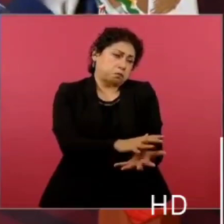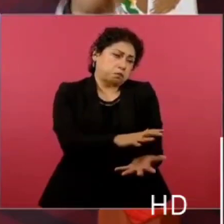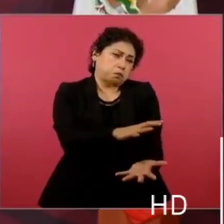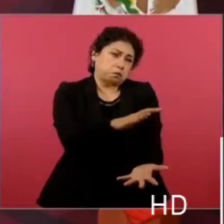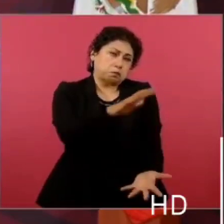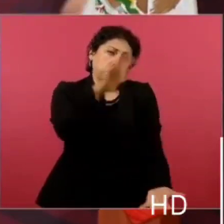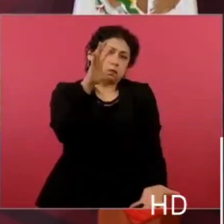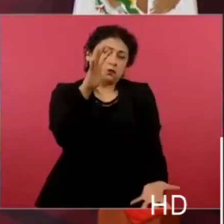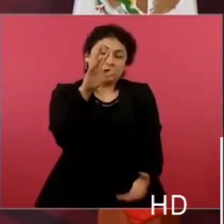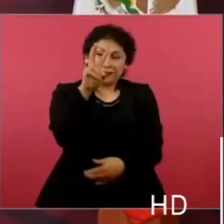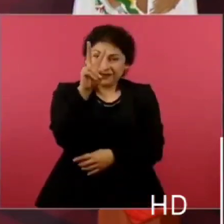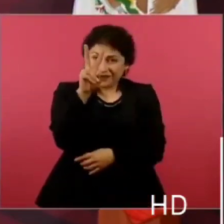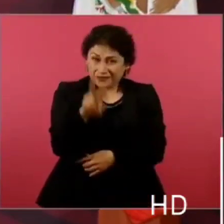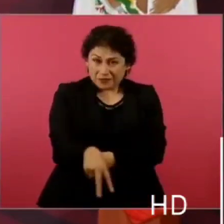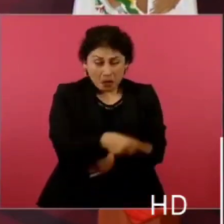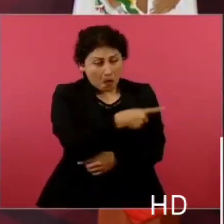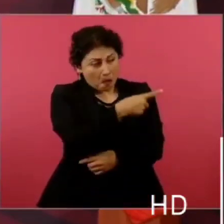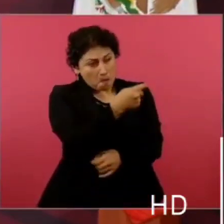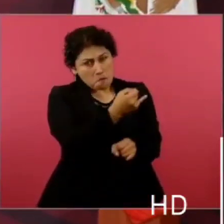tremendo,